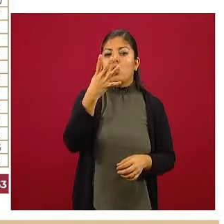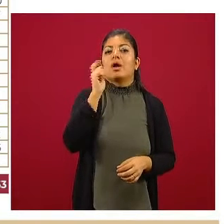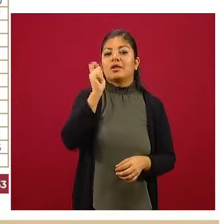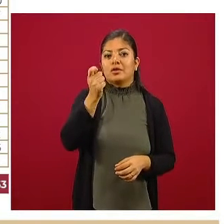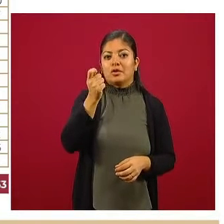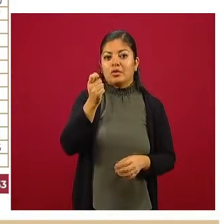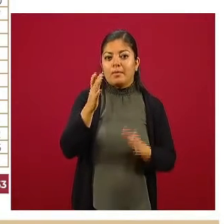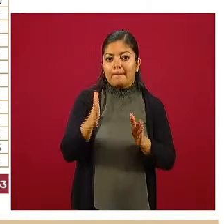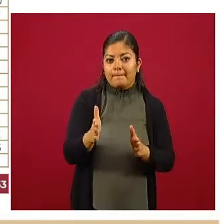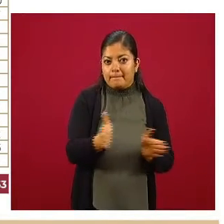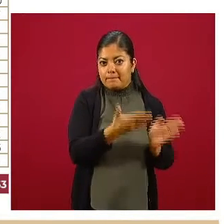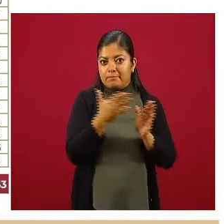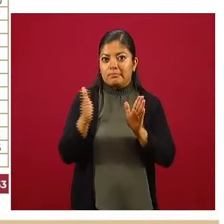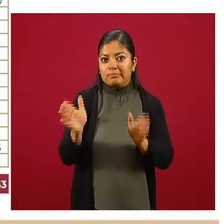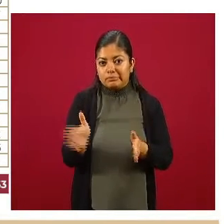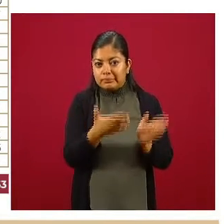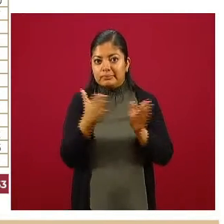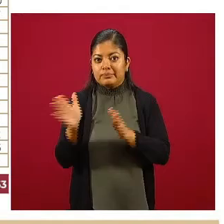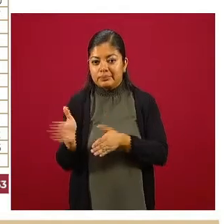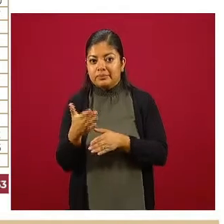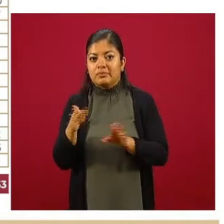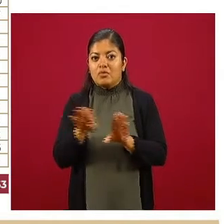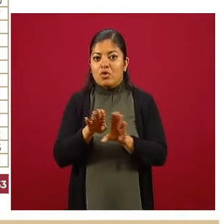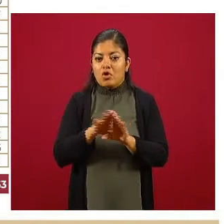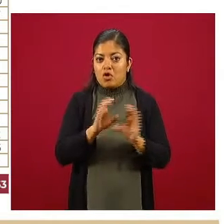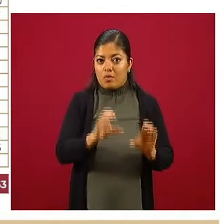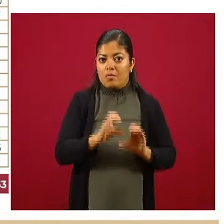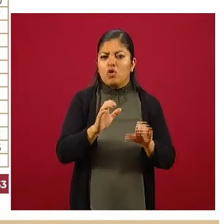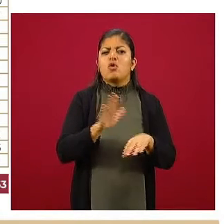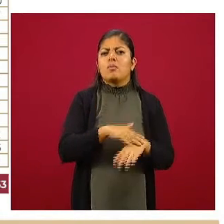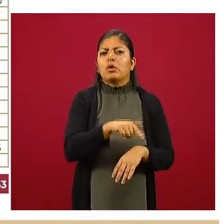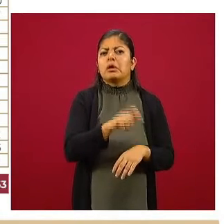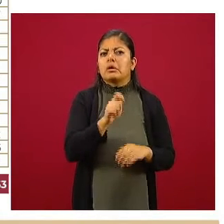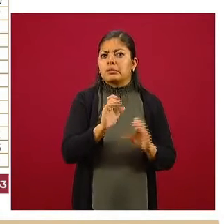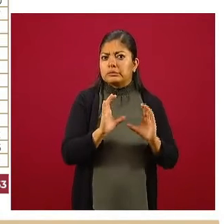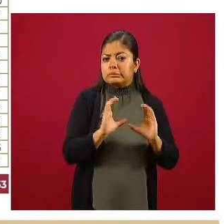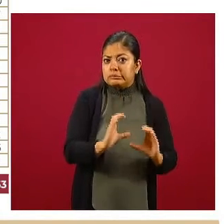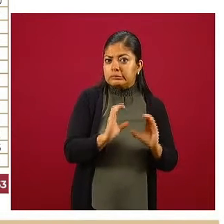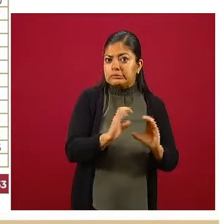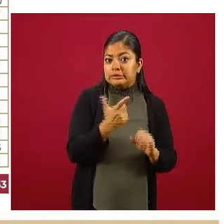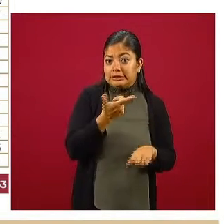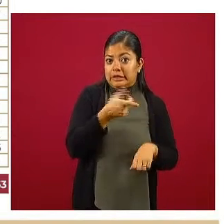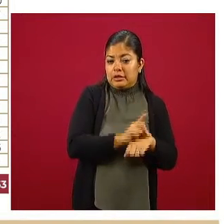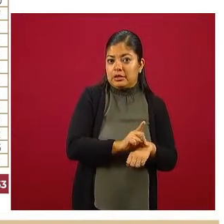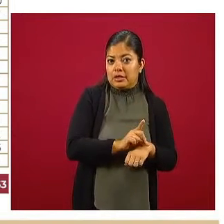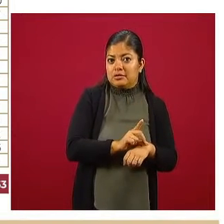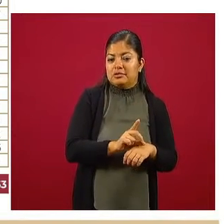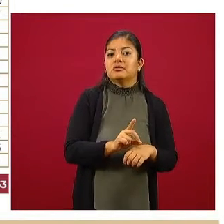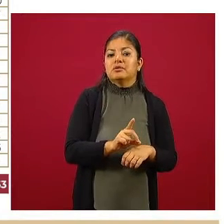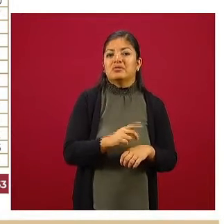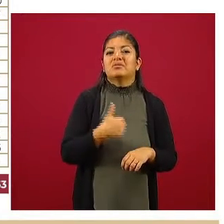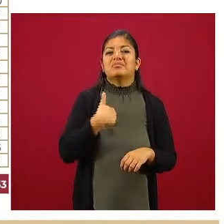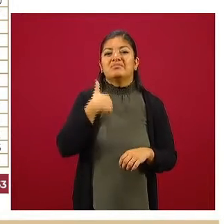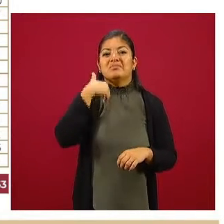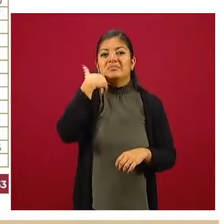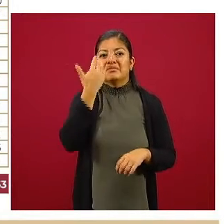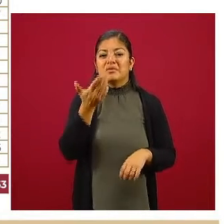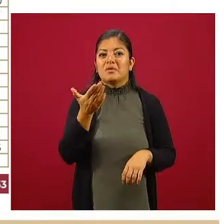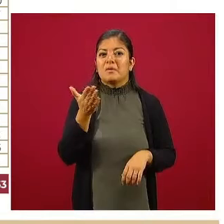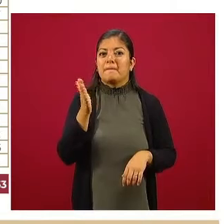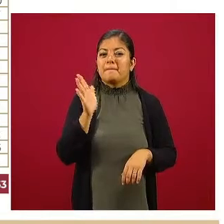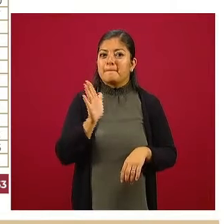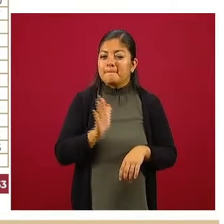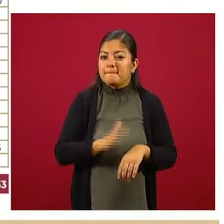incubación, porque el periodo de incubación de COVID es de 7 días. Y queremos hacerlo de la manera más